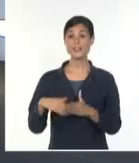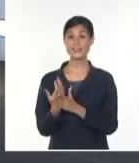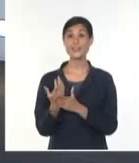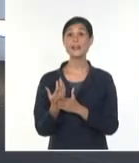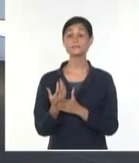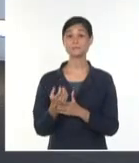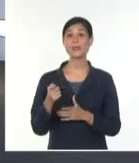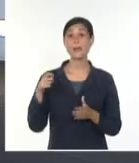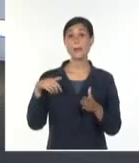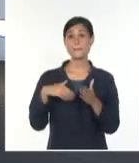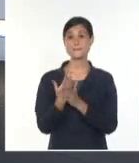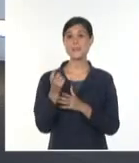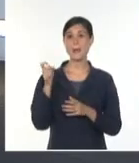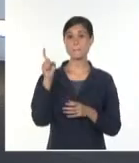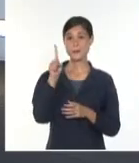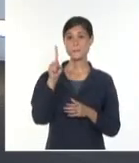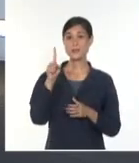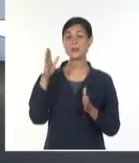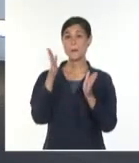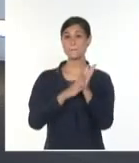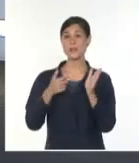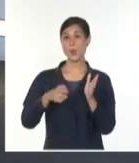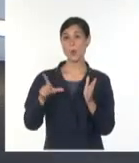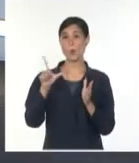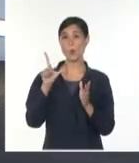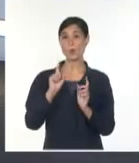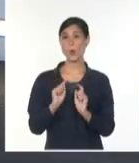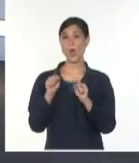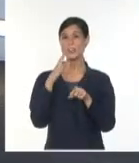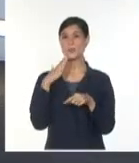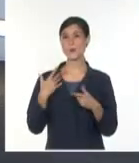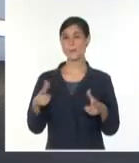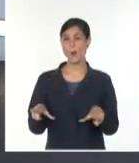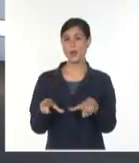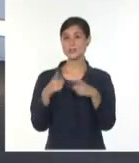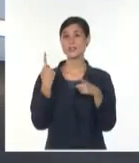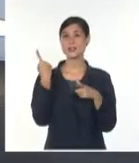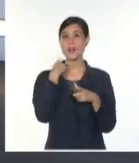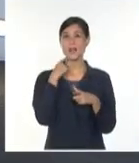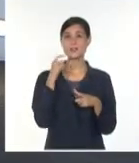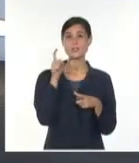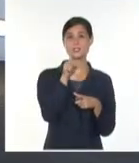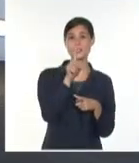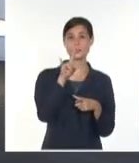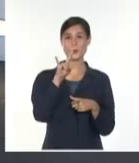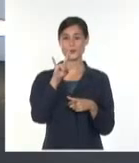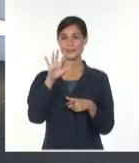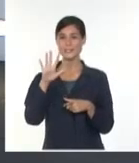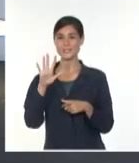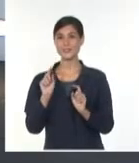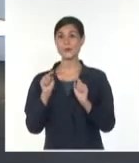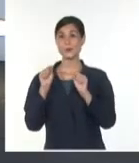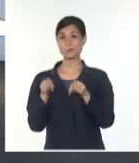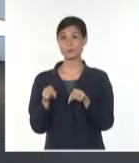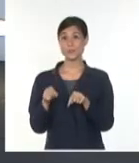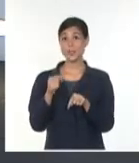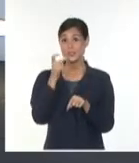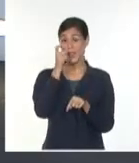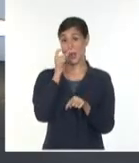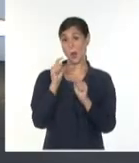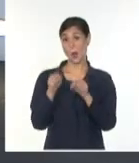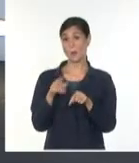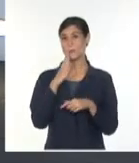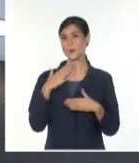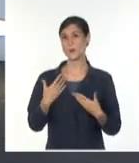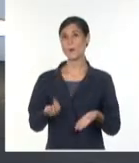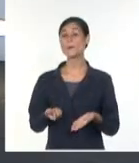Cristóbal Nápoles Fajardo el cucalambe en el aniversario 195 de su natalicio en ese contexto se entregaron